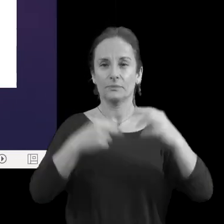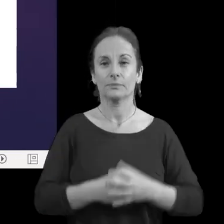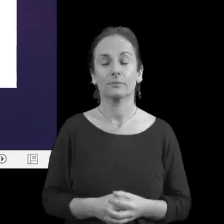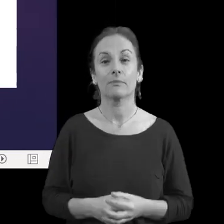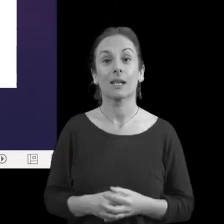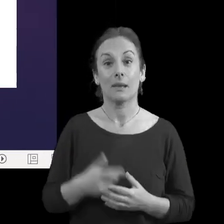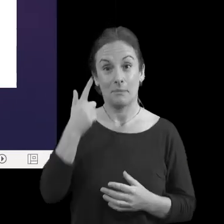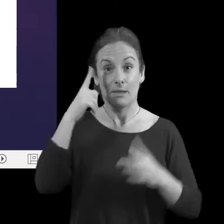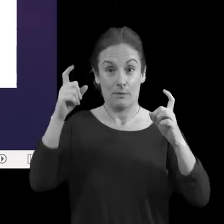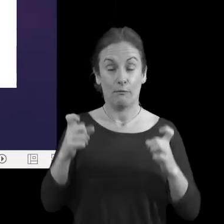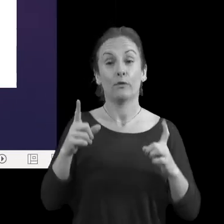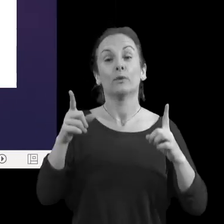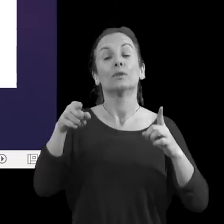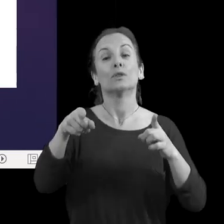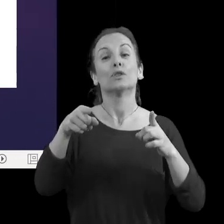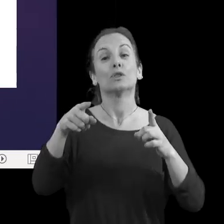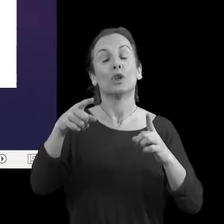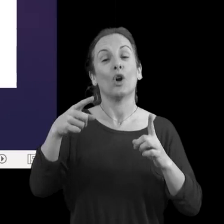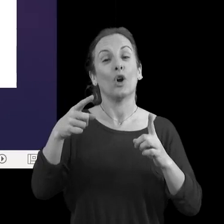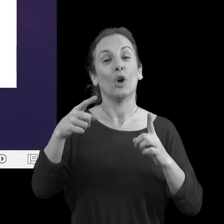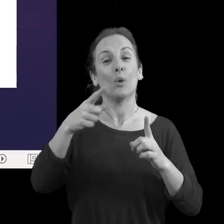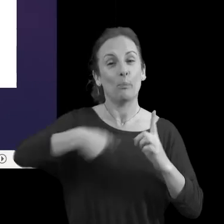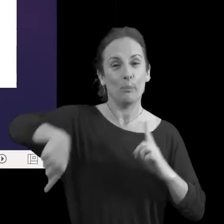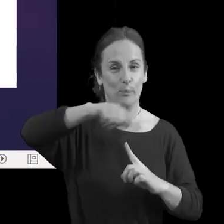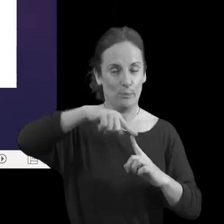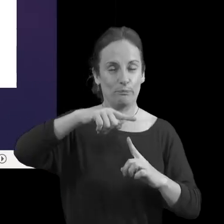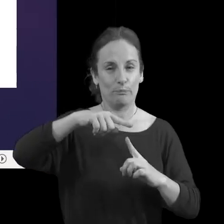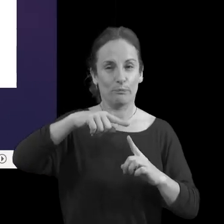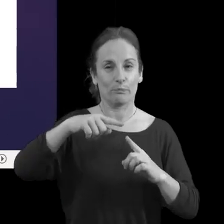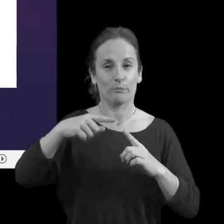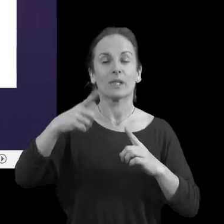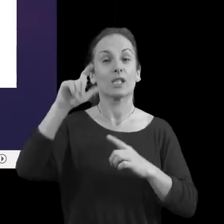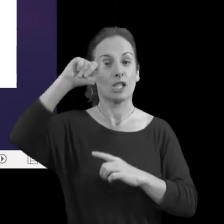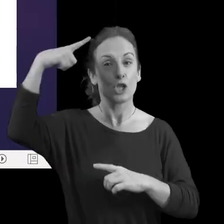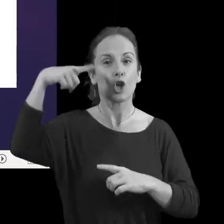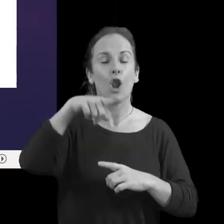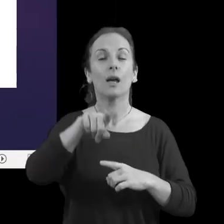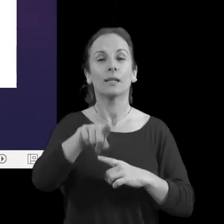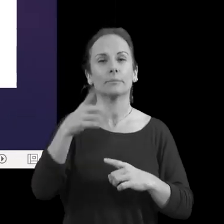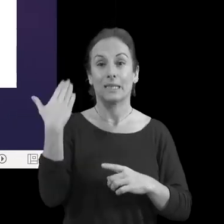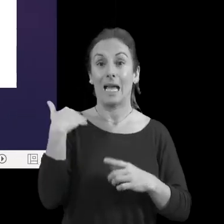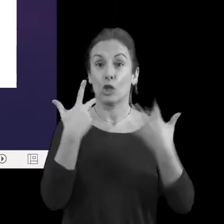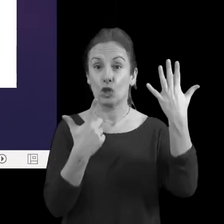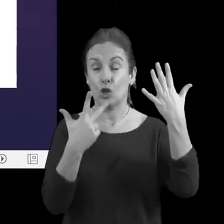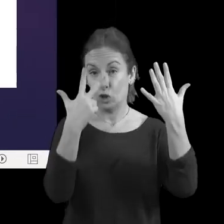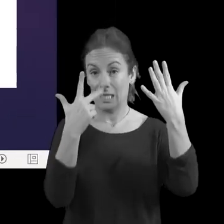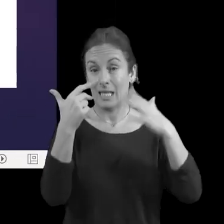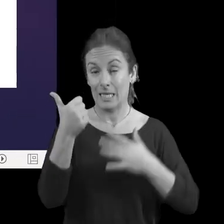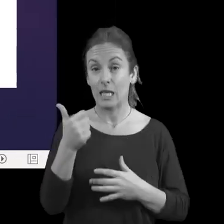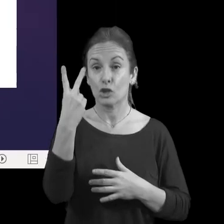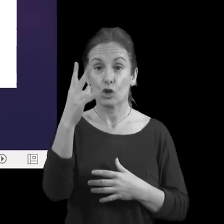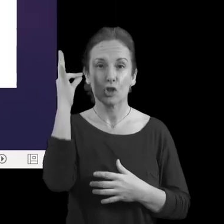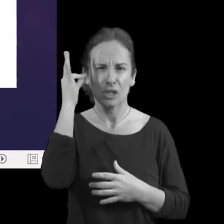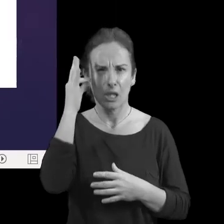aquí, en la Puerta del Sol, porque en el año 86 habían detenido a dos chicas, Arancha y Esther, que las acusaron de delito de